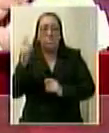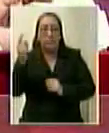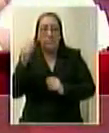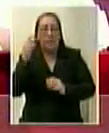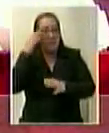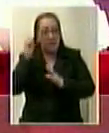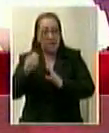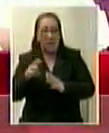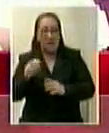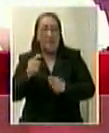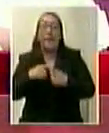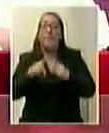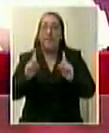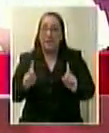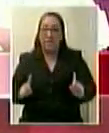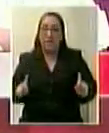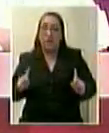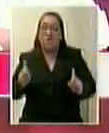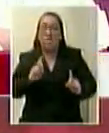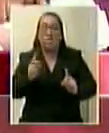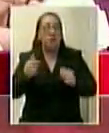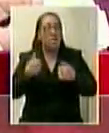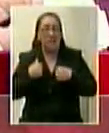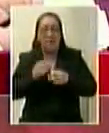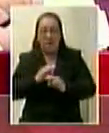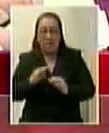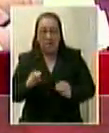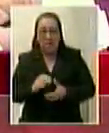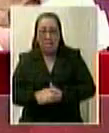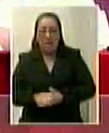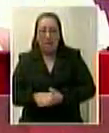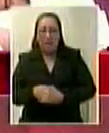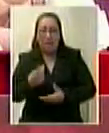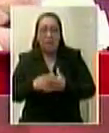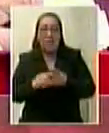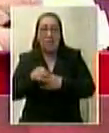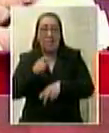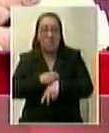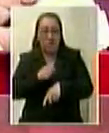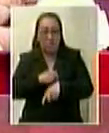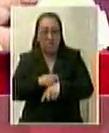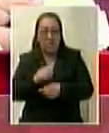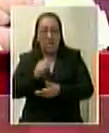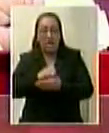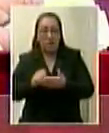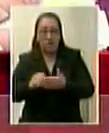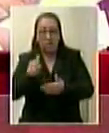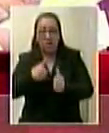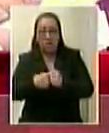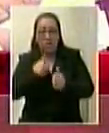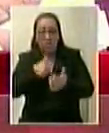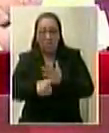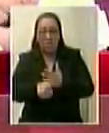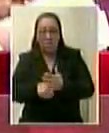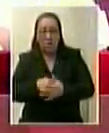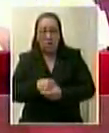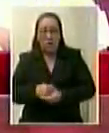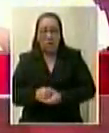de Minería. Sin embargo, no se tuvo en cuenta, en el momento de la suscripción de este documento,